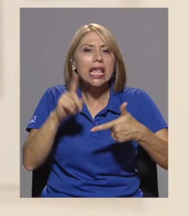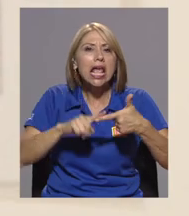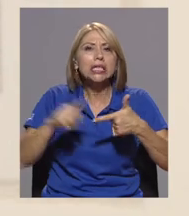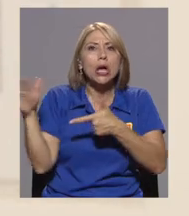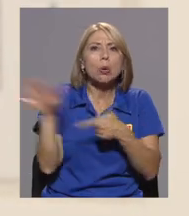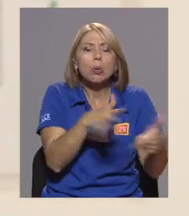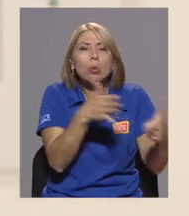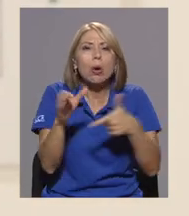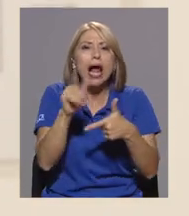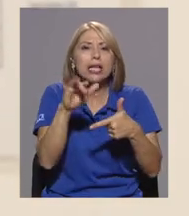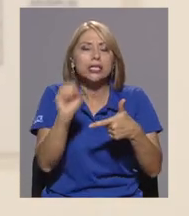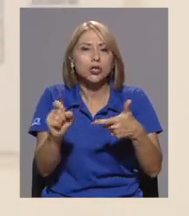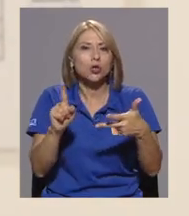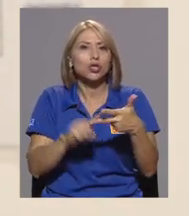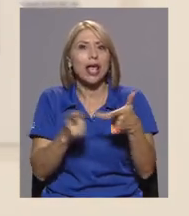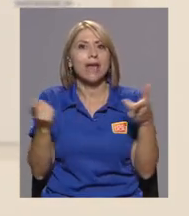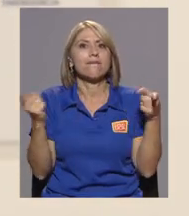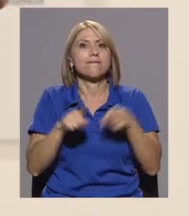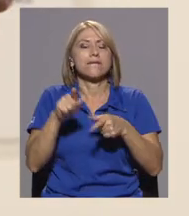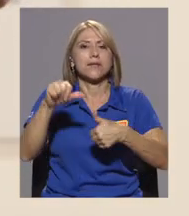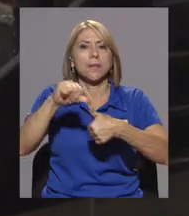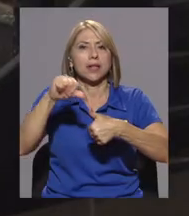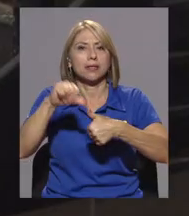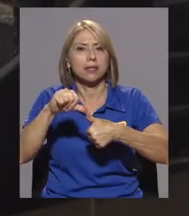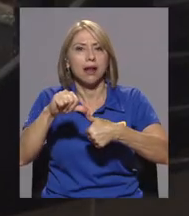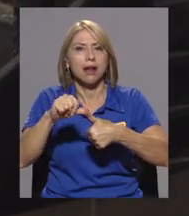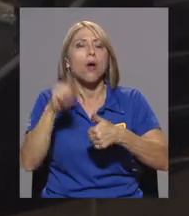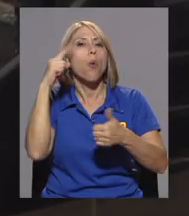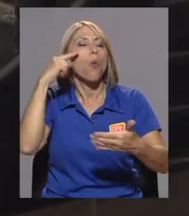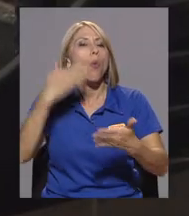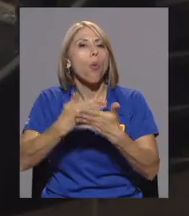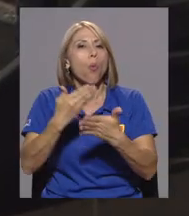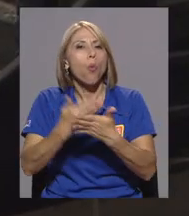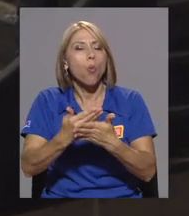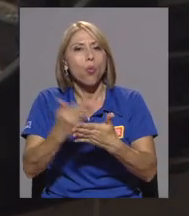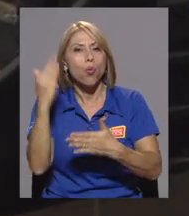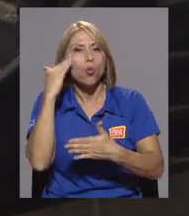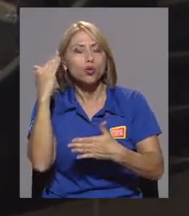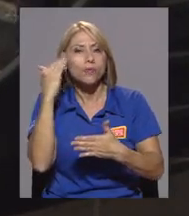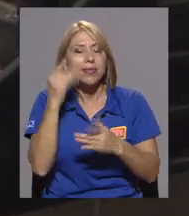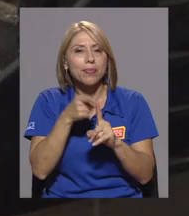eventos extremos de América Central. Esta es una muestra más de cómo